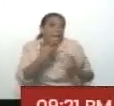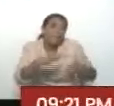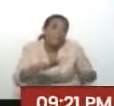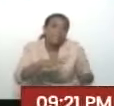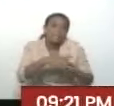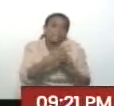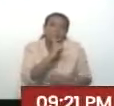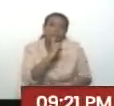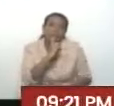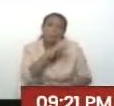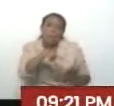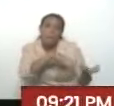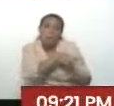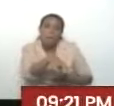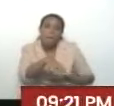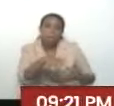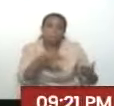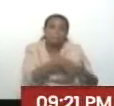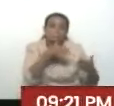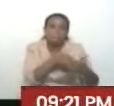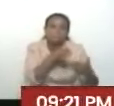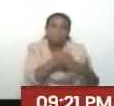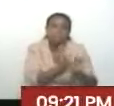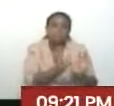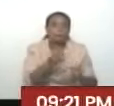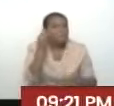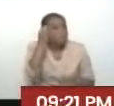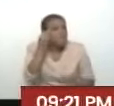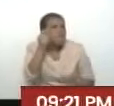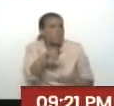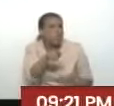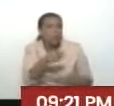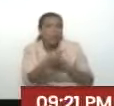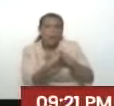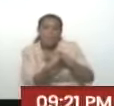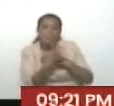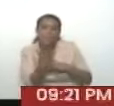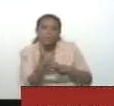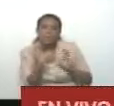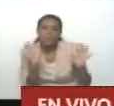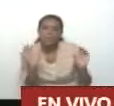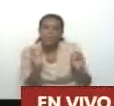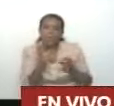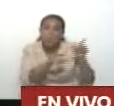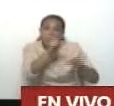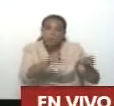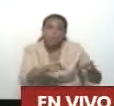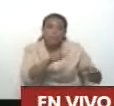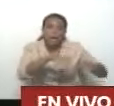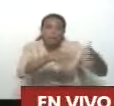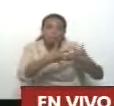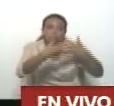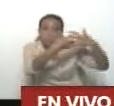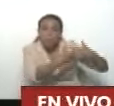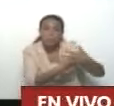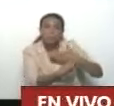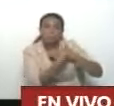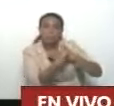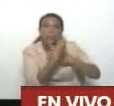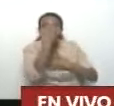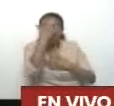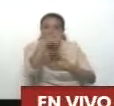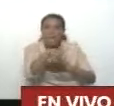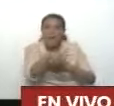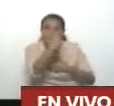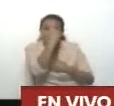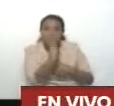a pesar de todos los inconvenientes, pero... pienso que es señal de que, como usted decía, ha hecho ruido